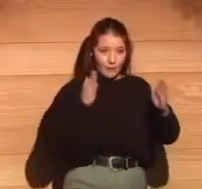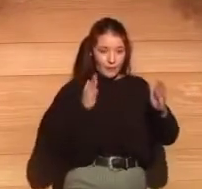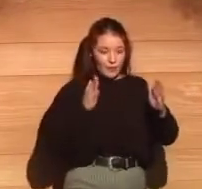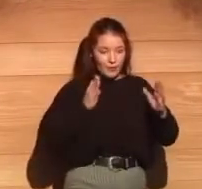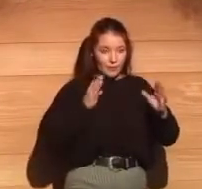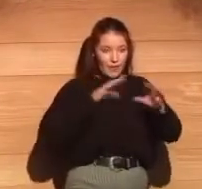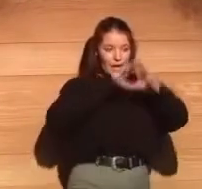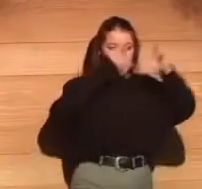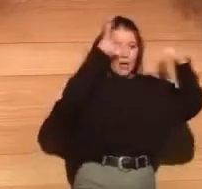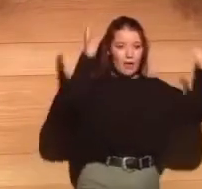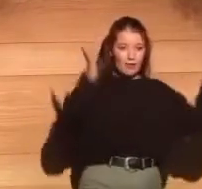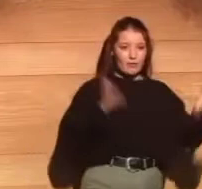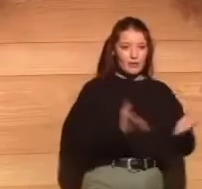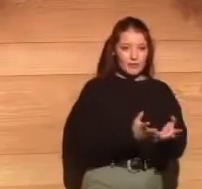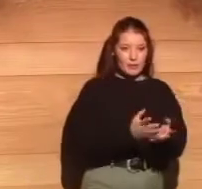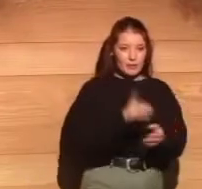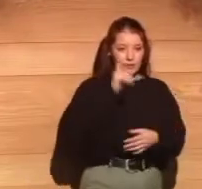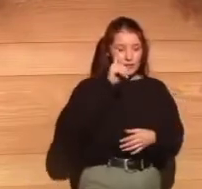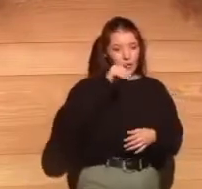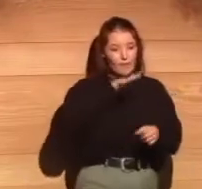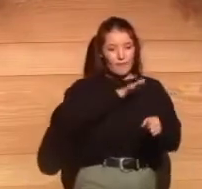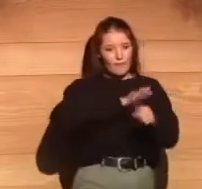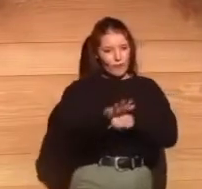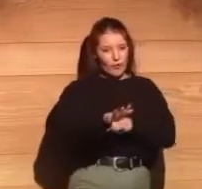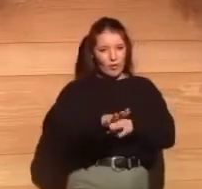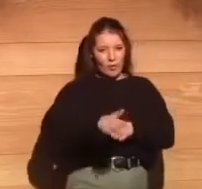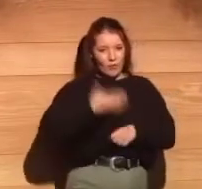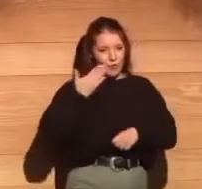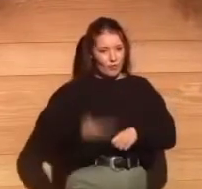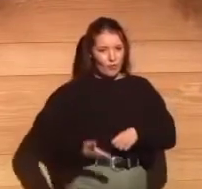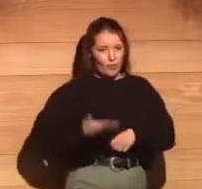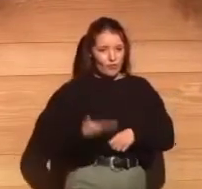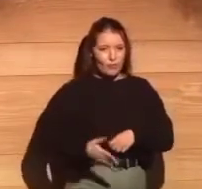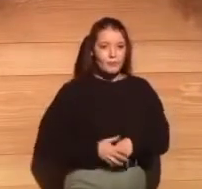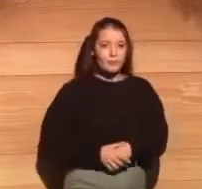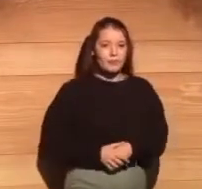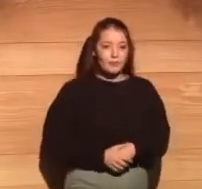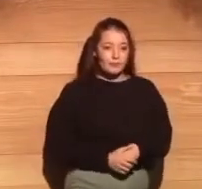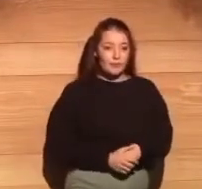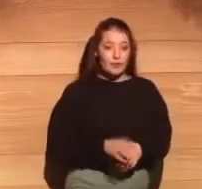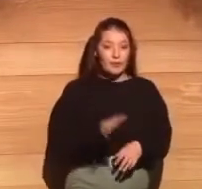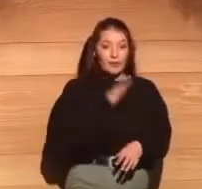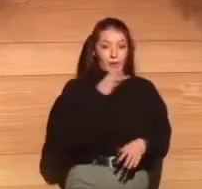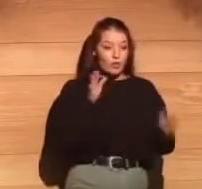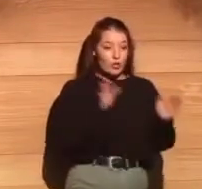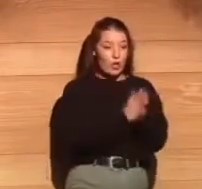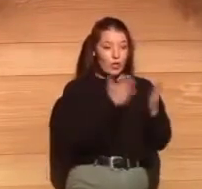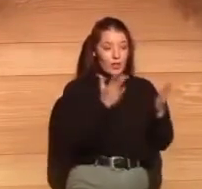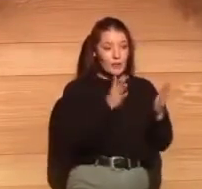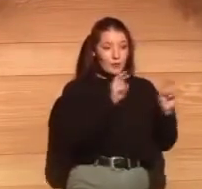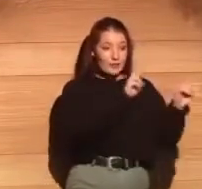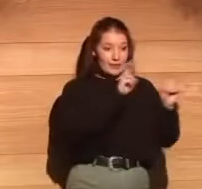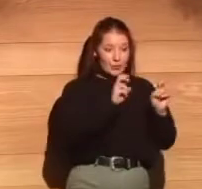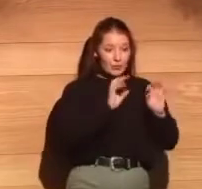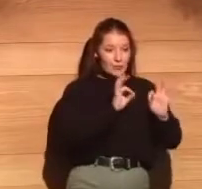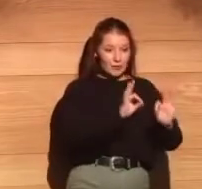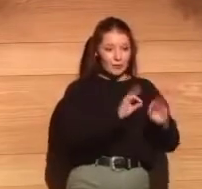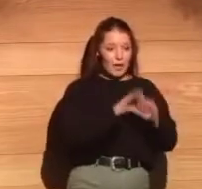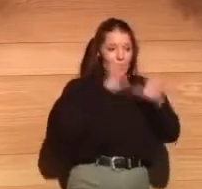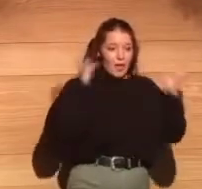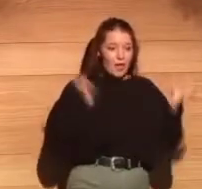capacidad de influencia es verdaderamente notable como nunca había existido, y por eso el libro tiene el subtítulo La geopolítica de la